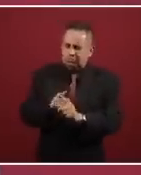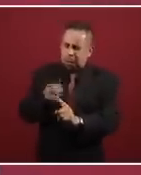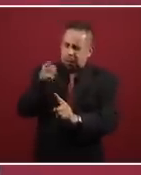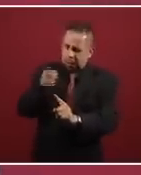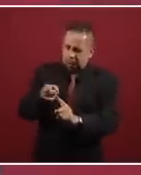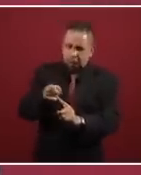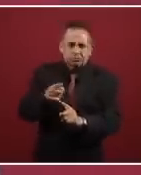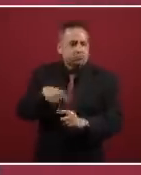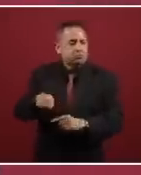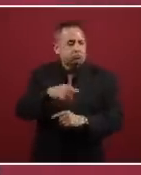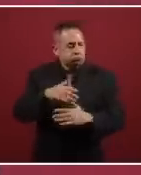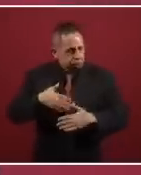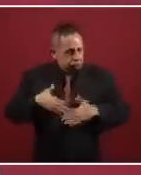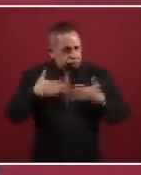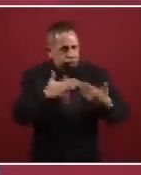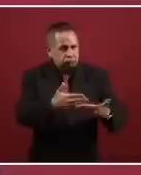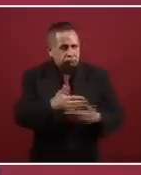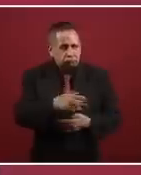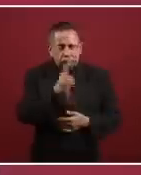credibilidad.